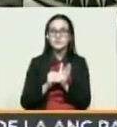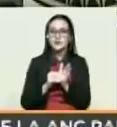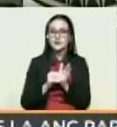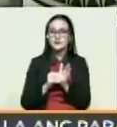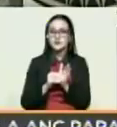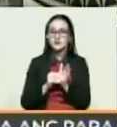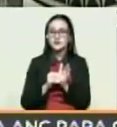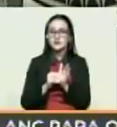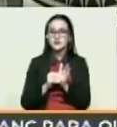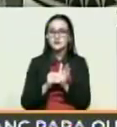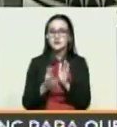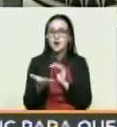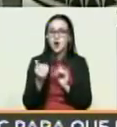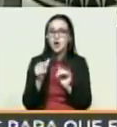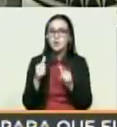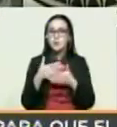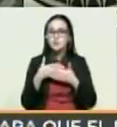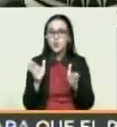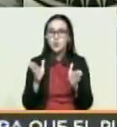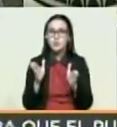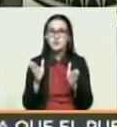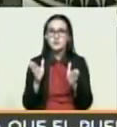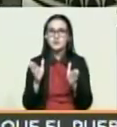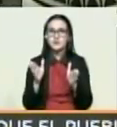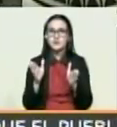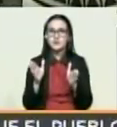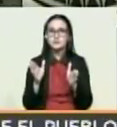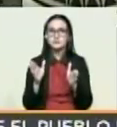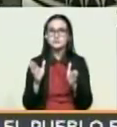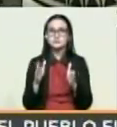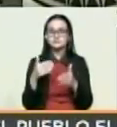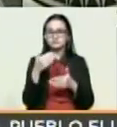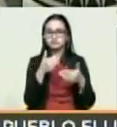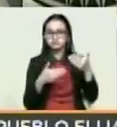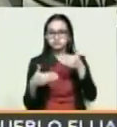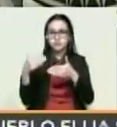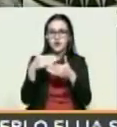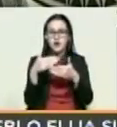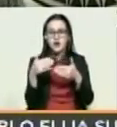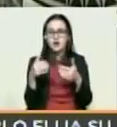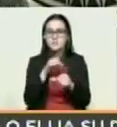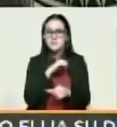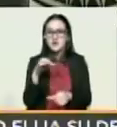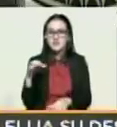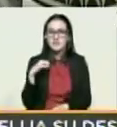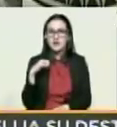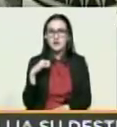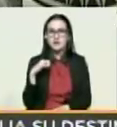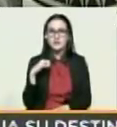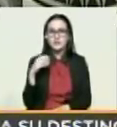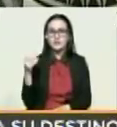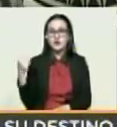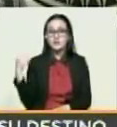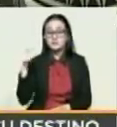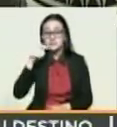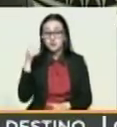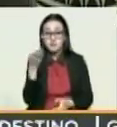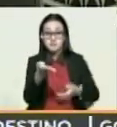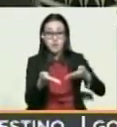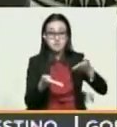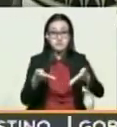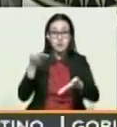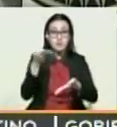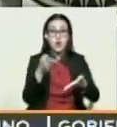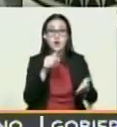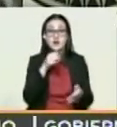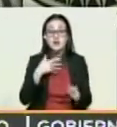que se va a calzar con una oferta pública de divisas y se va a generar un mercado privado de divisas donde el oferente de divisas que es decir